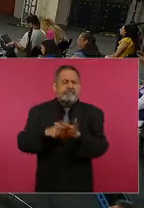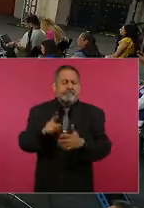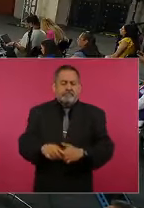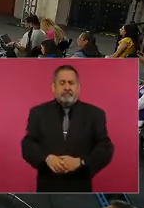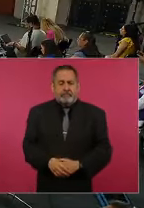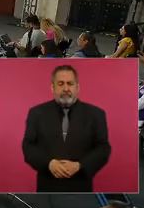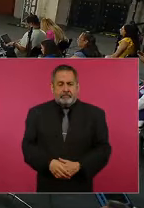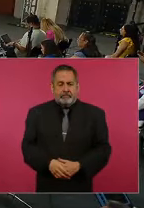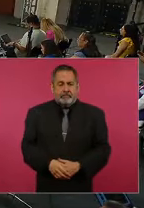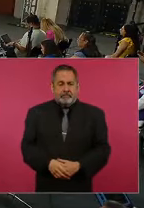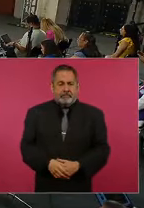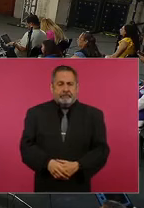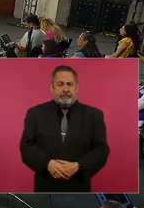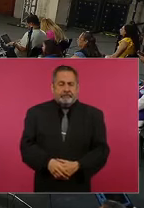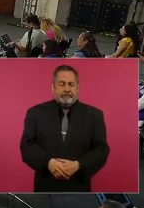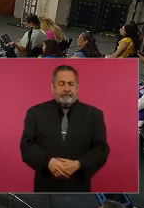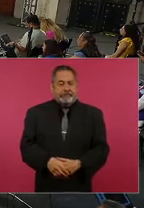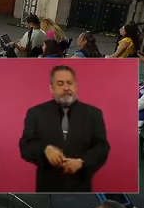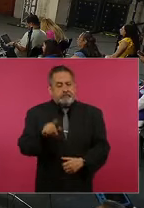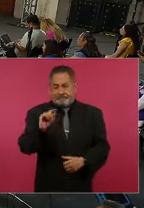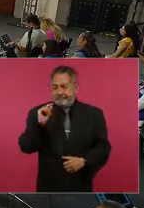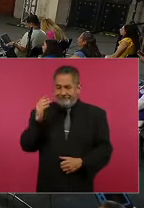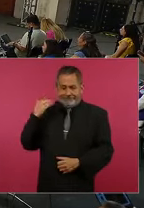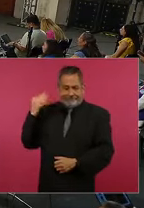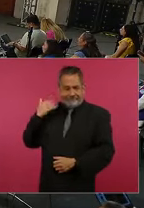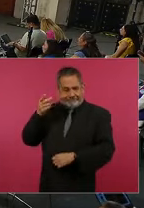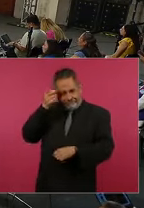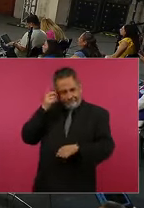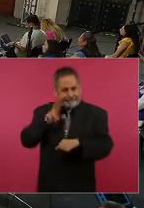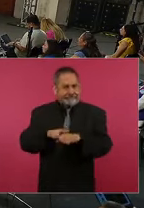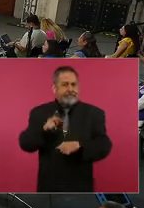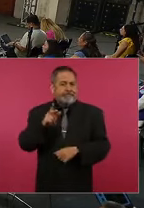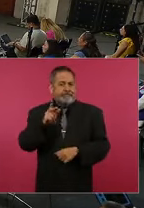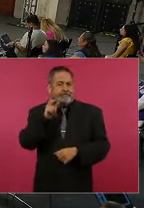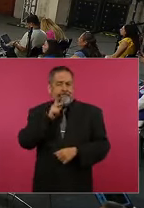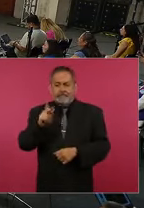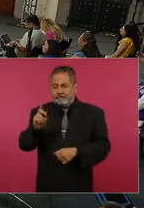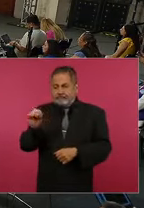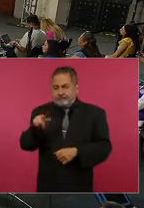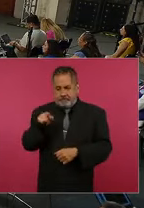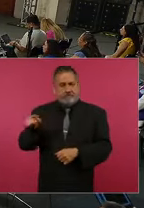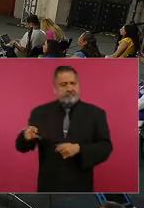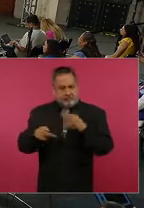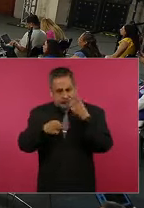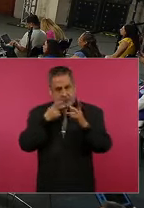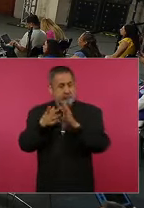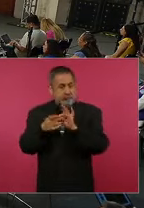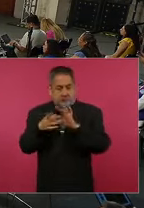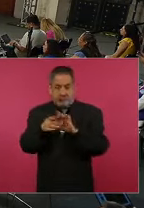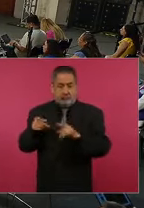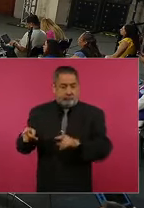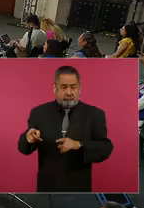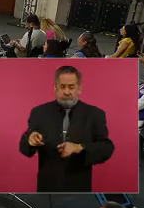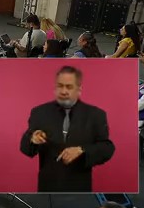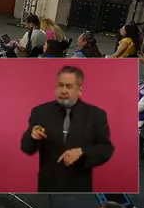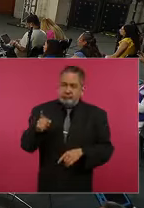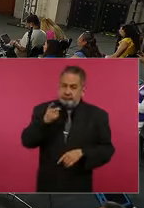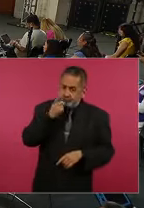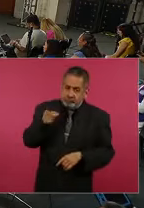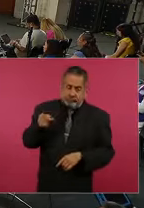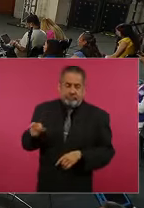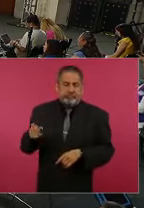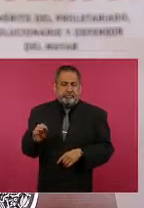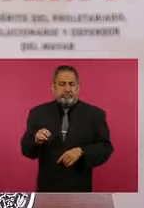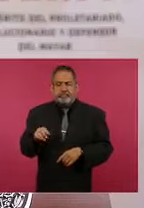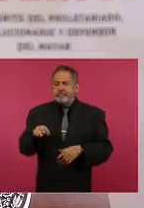Bueno, acaba de estar el director de Pemex y habló de ese campo de Ixachi, que está